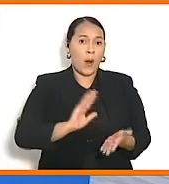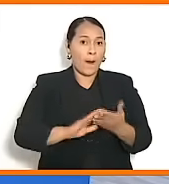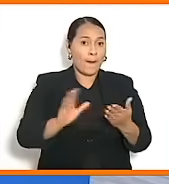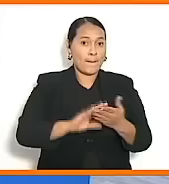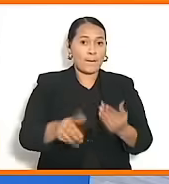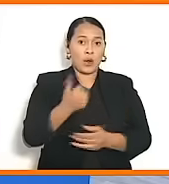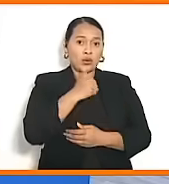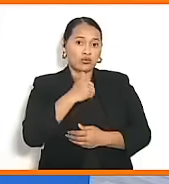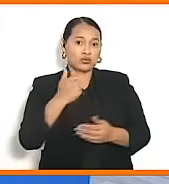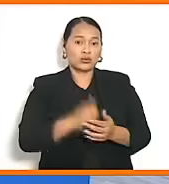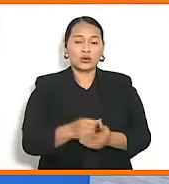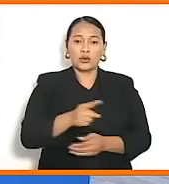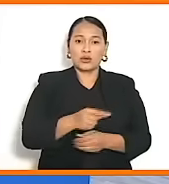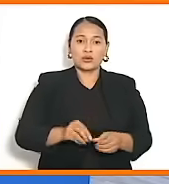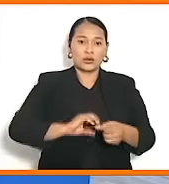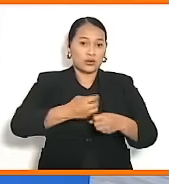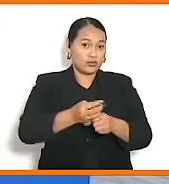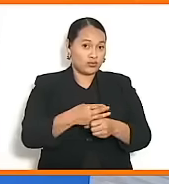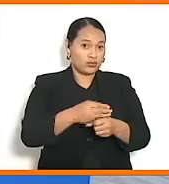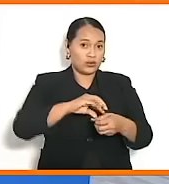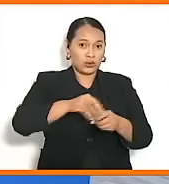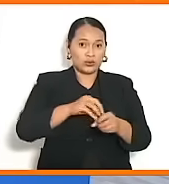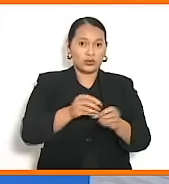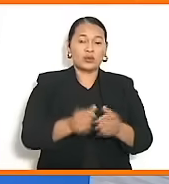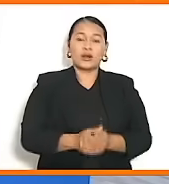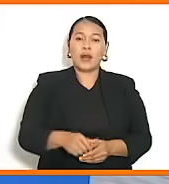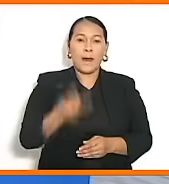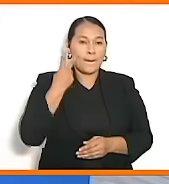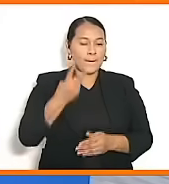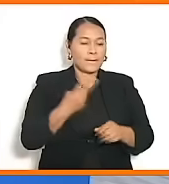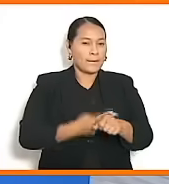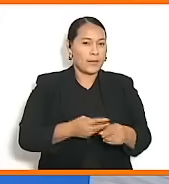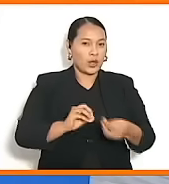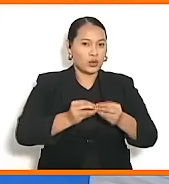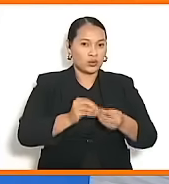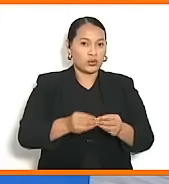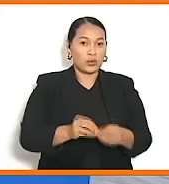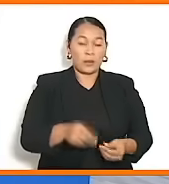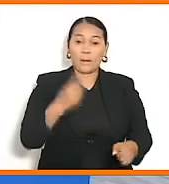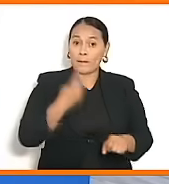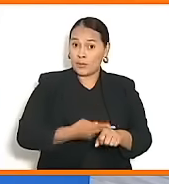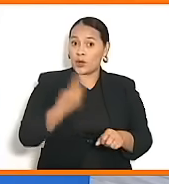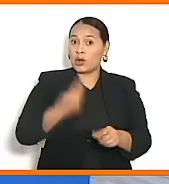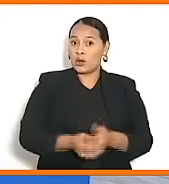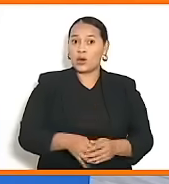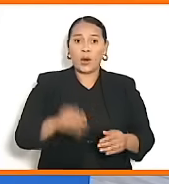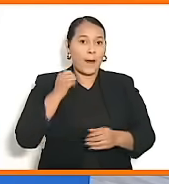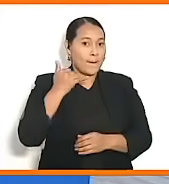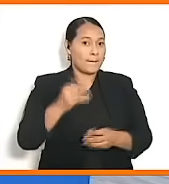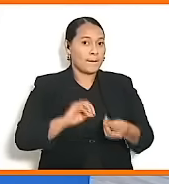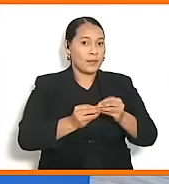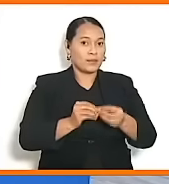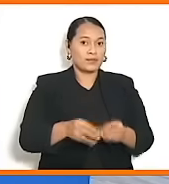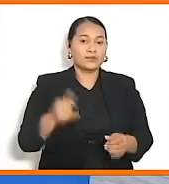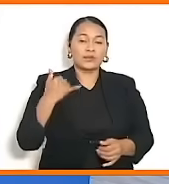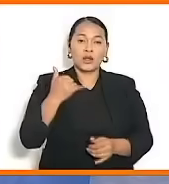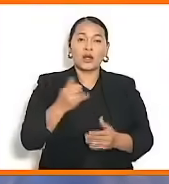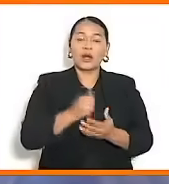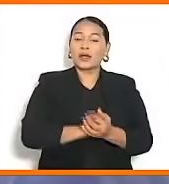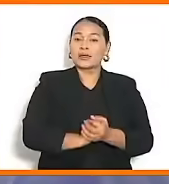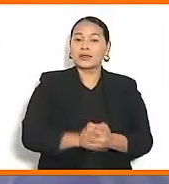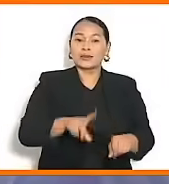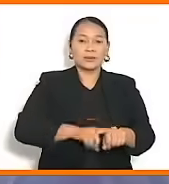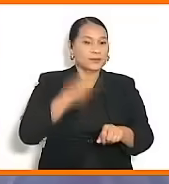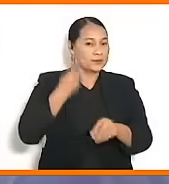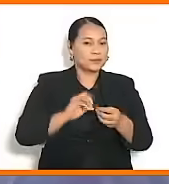Encontrarás un código que debes enviar a través de WhatsApp. Con Pepsi tienes todo para ganar. Suerte, porque el primer dígito favorecido para